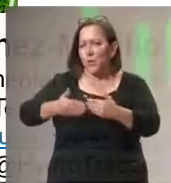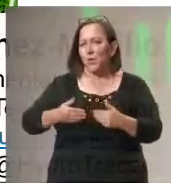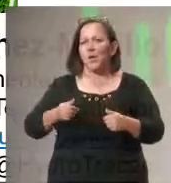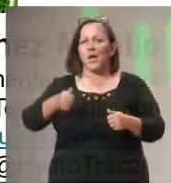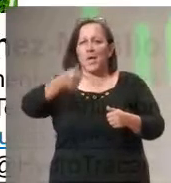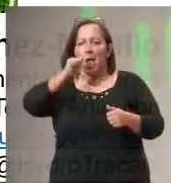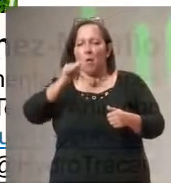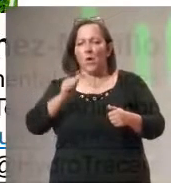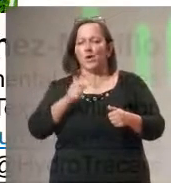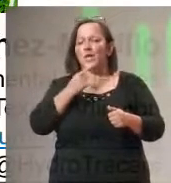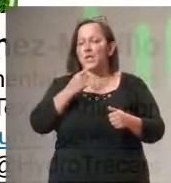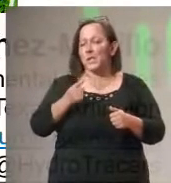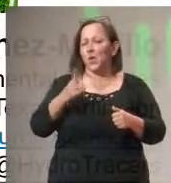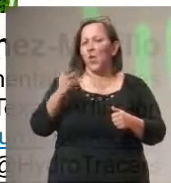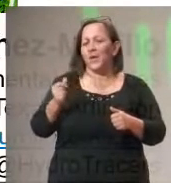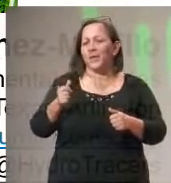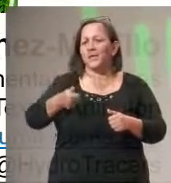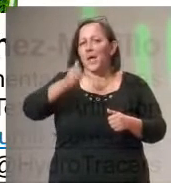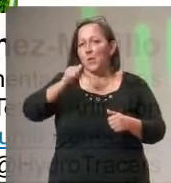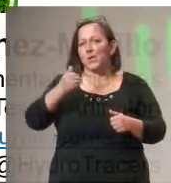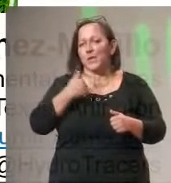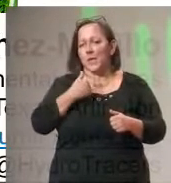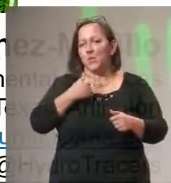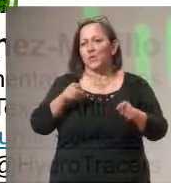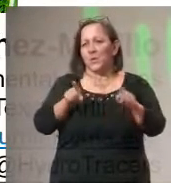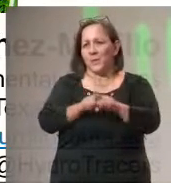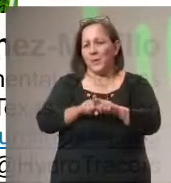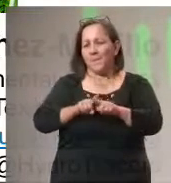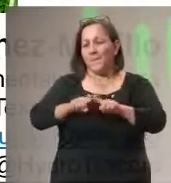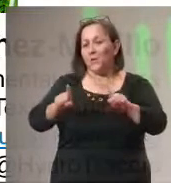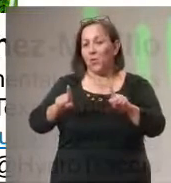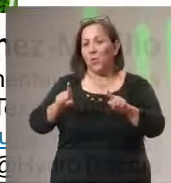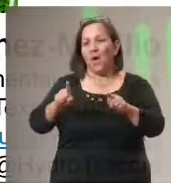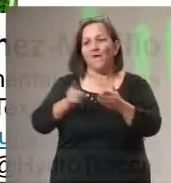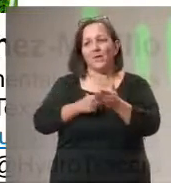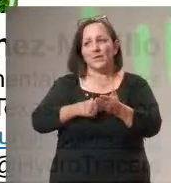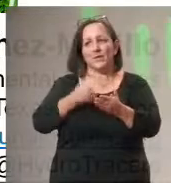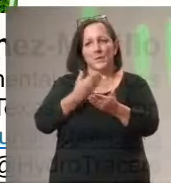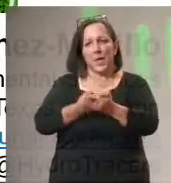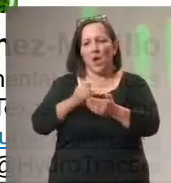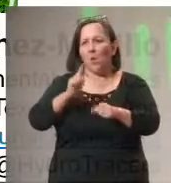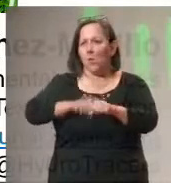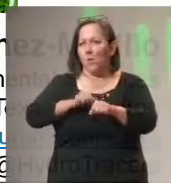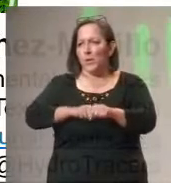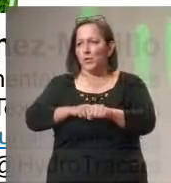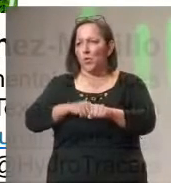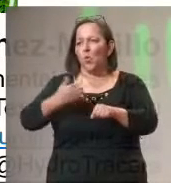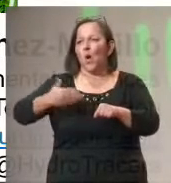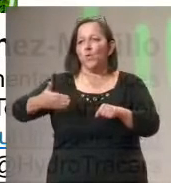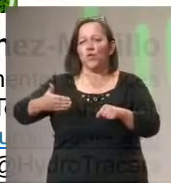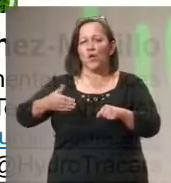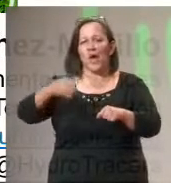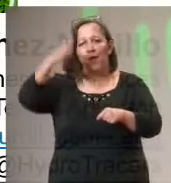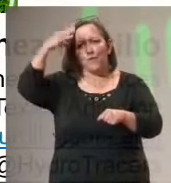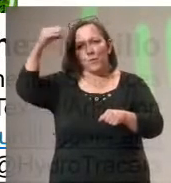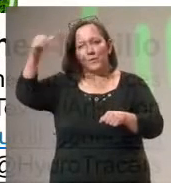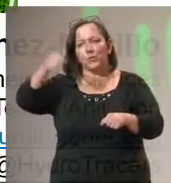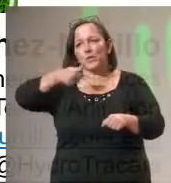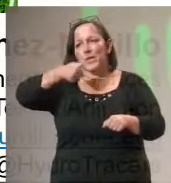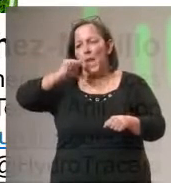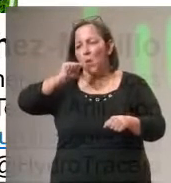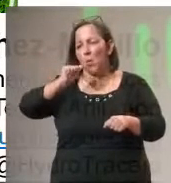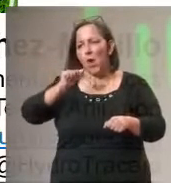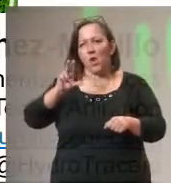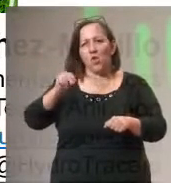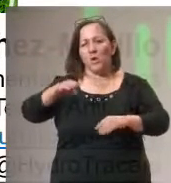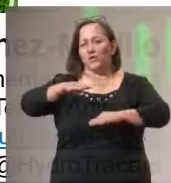tenemos. Sin embargo, llega algún momento en donde la información hidrométrica no es suficiente y